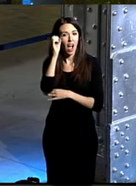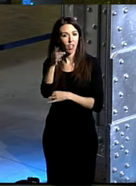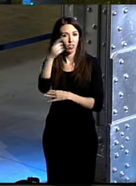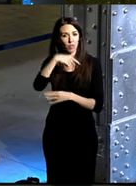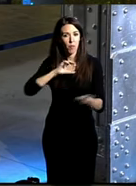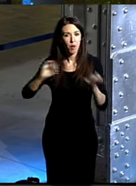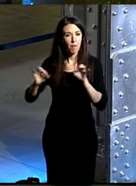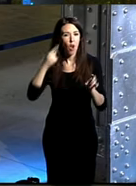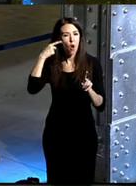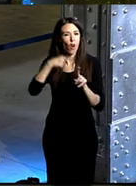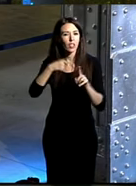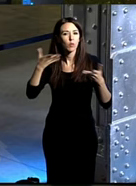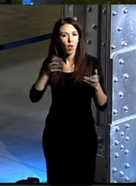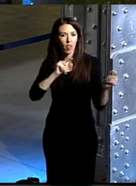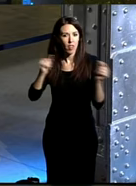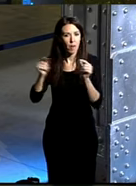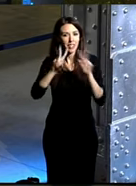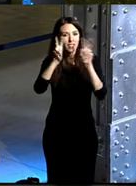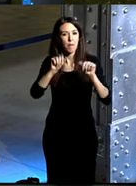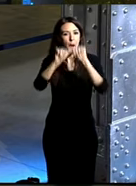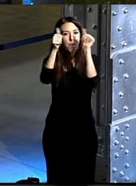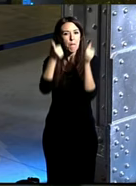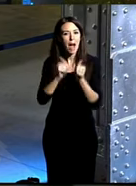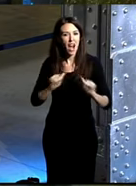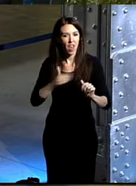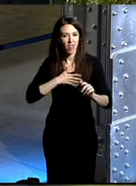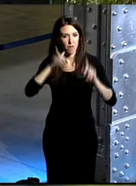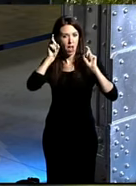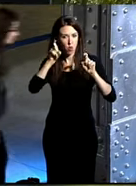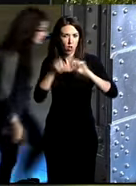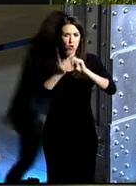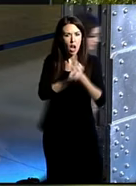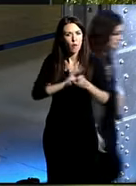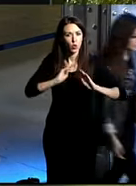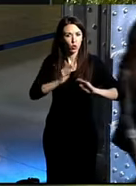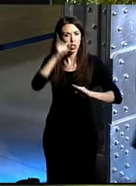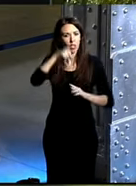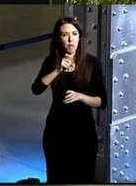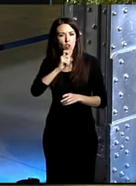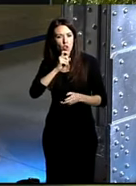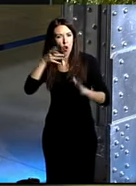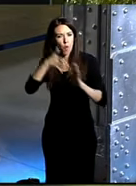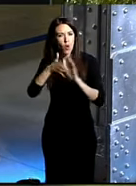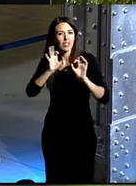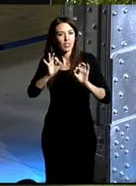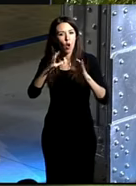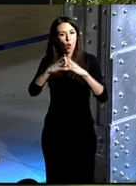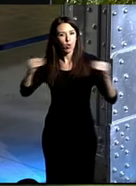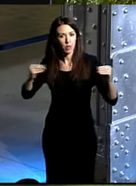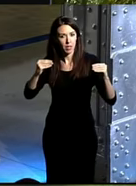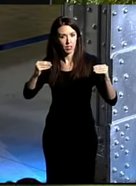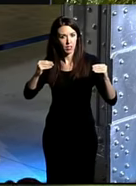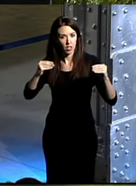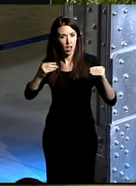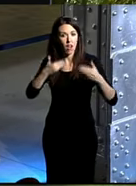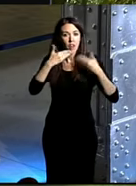hemos preparado hoy para debatir sobre el cambio de paradigma en la educación y sobre la forma de abordarlo, especialmente en la universidad, a